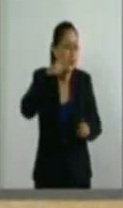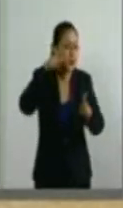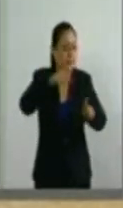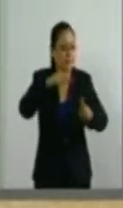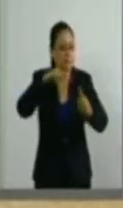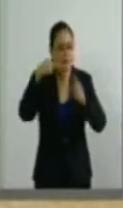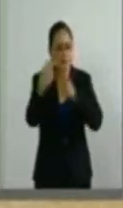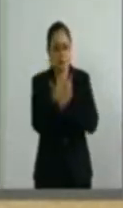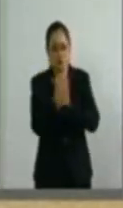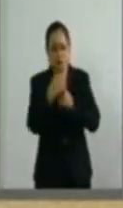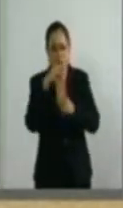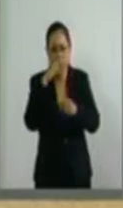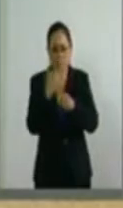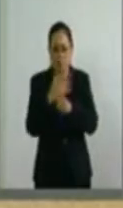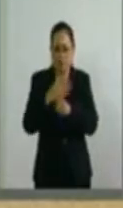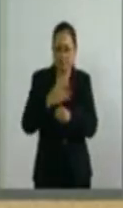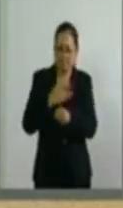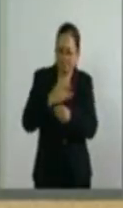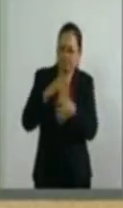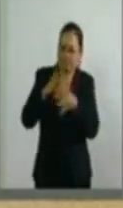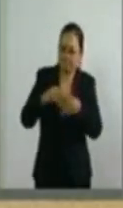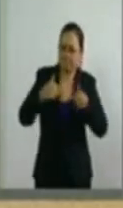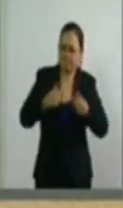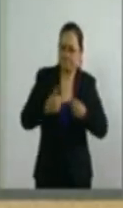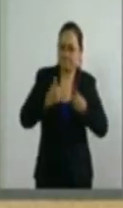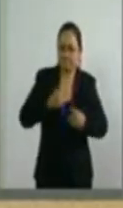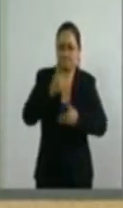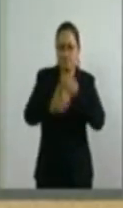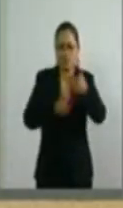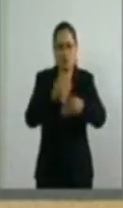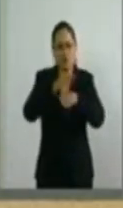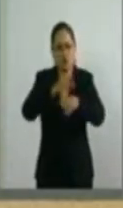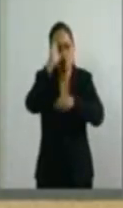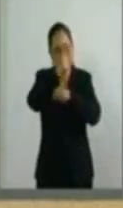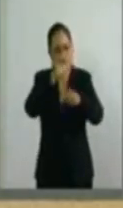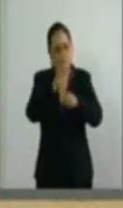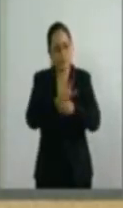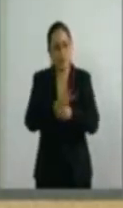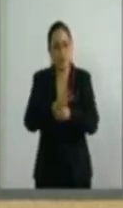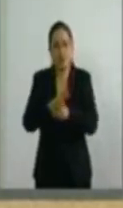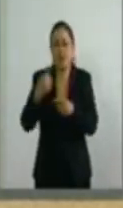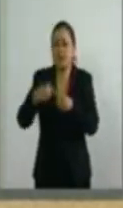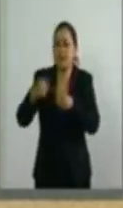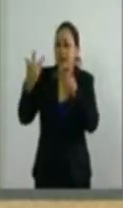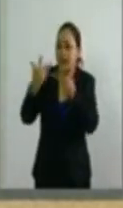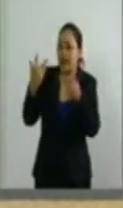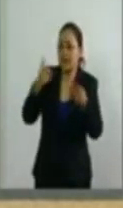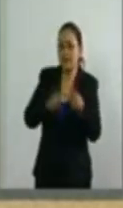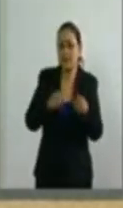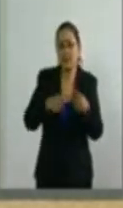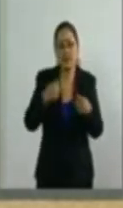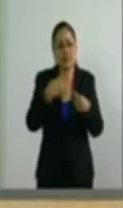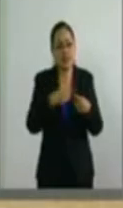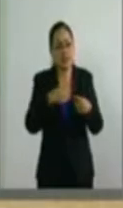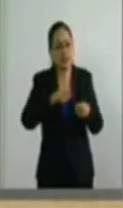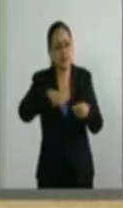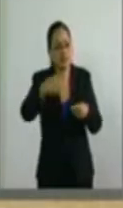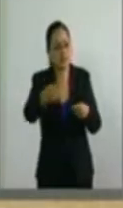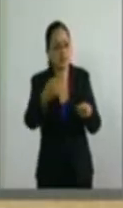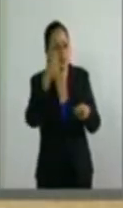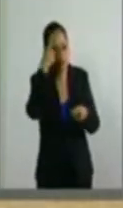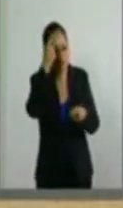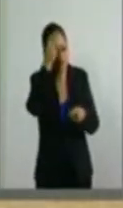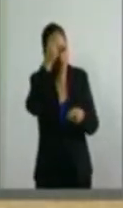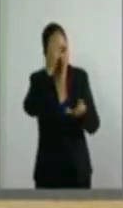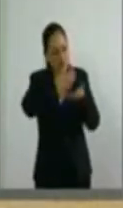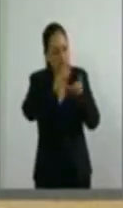visión responsable y sensible de los procesos de la cultura, tanto de los creadores como de los productores culturales,